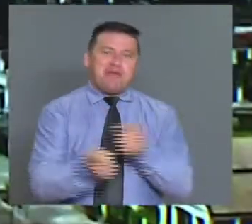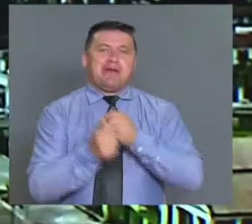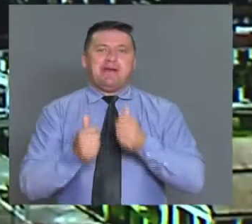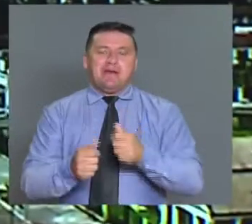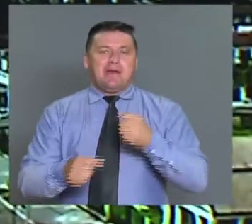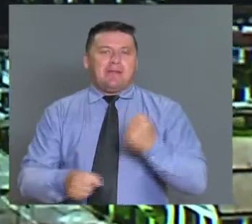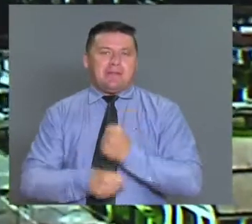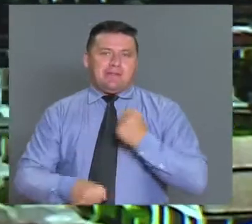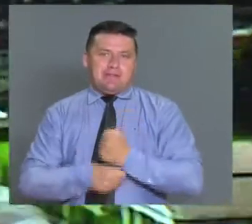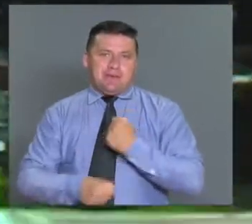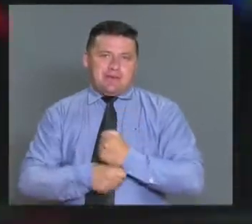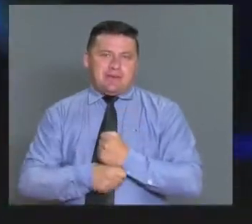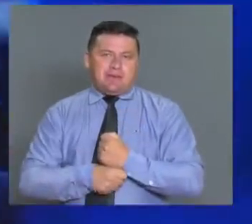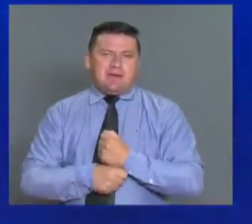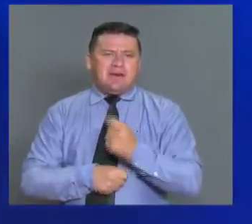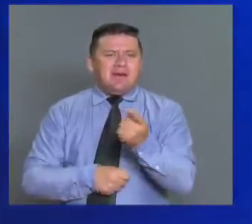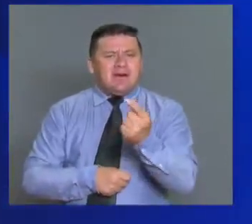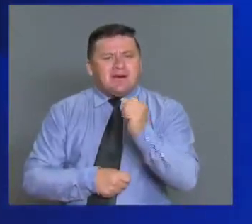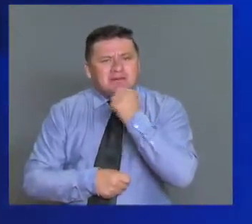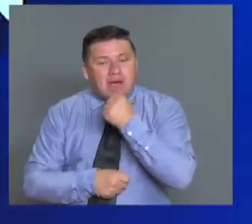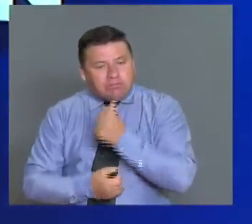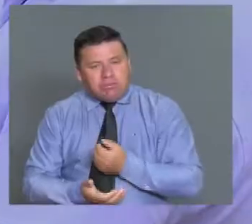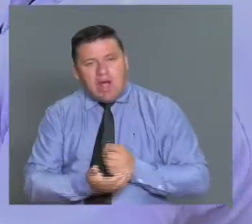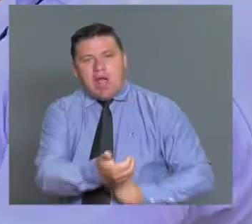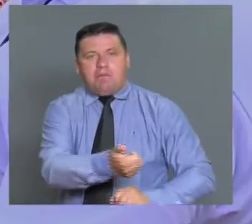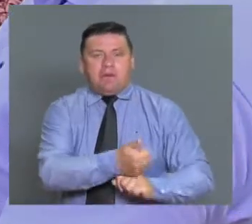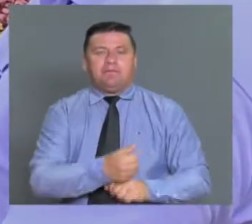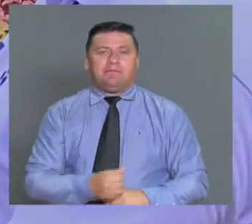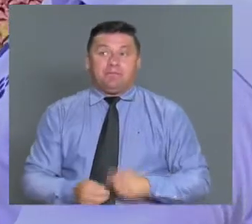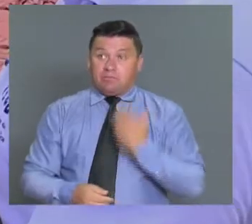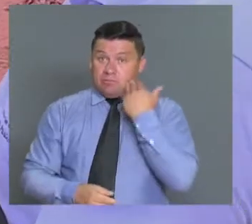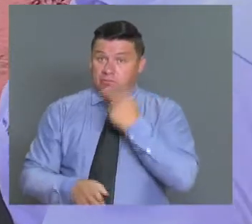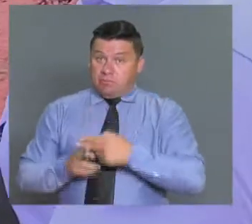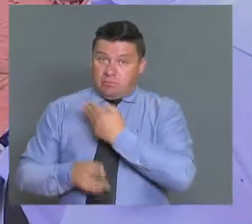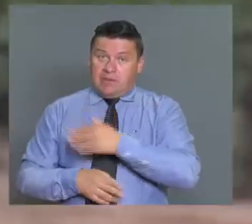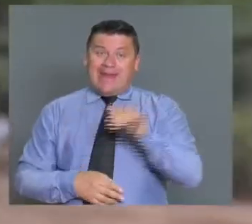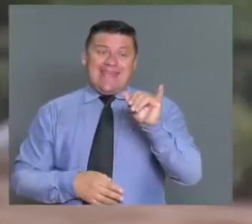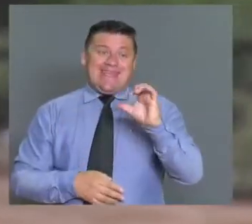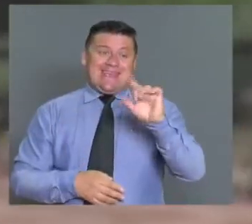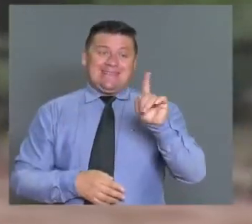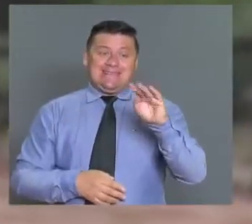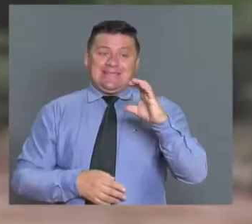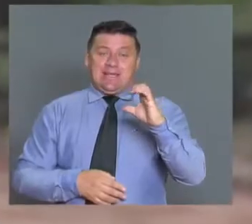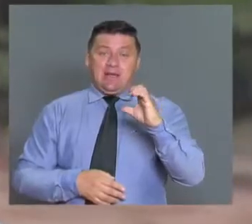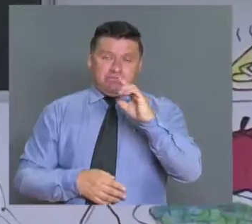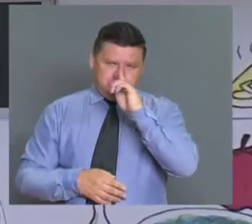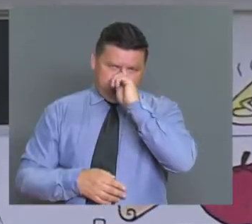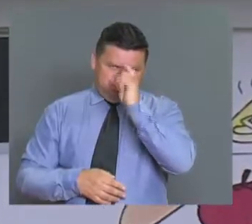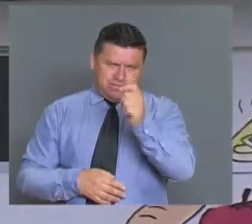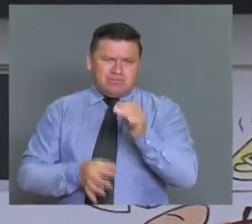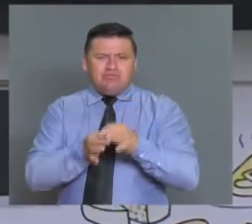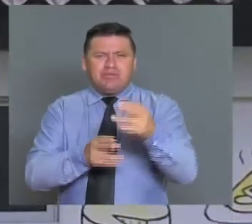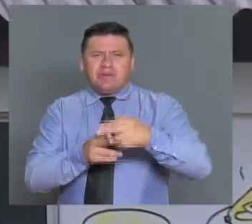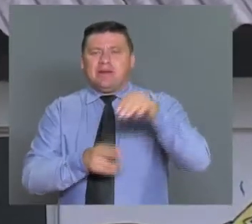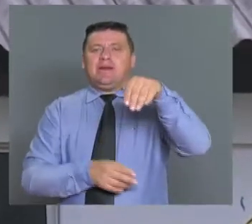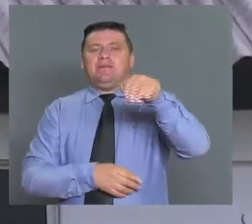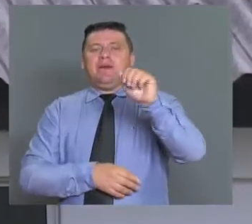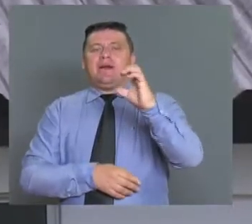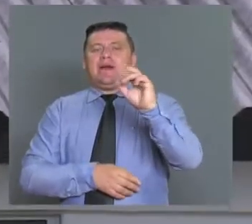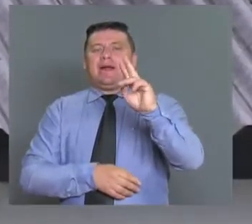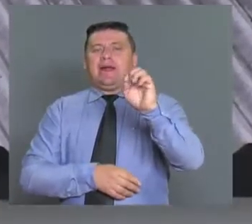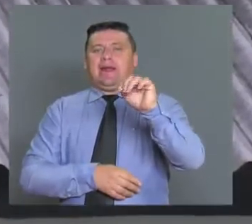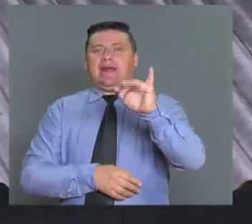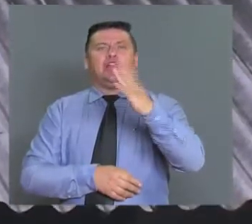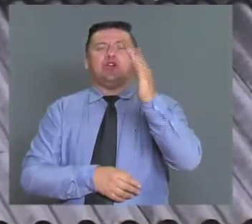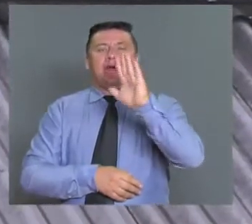el trabajo por los menos favorecidos. Jessica es una estudiante de la ESAP en el majestuoso municipio de La Macarena, ubicado en el